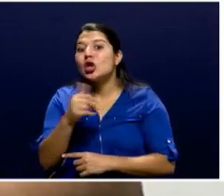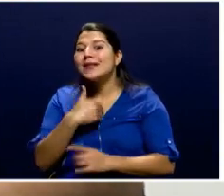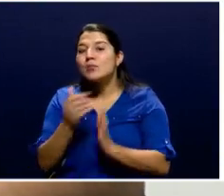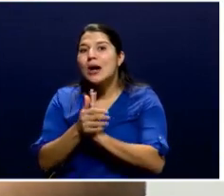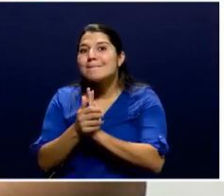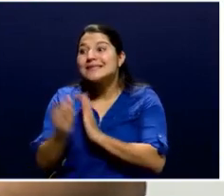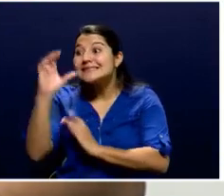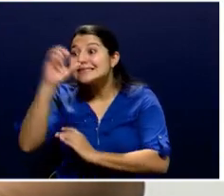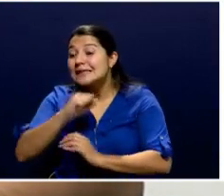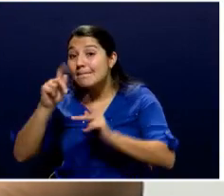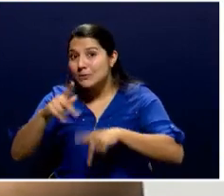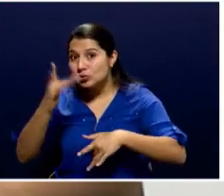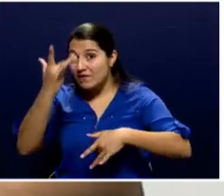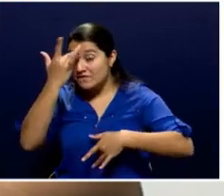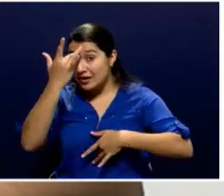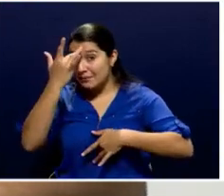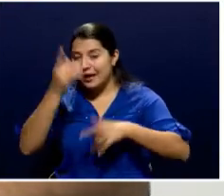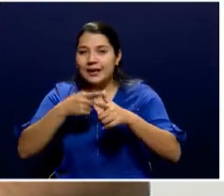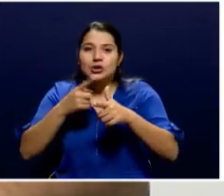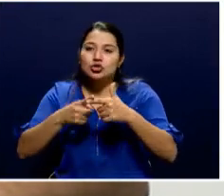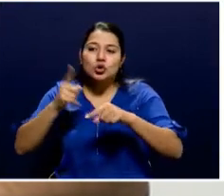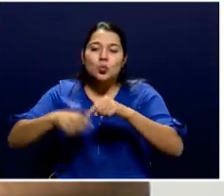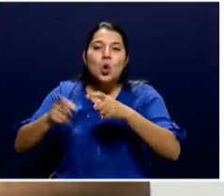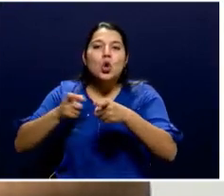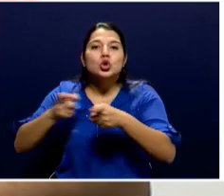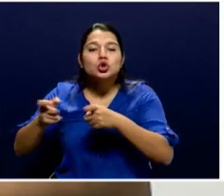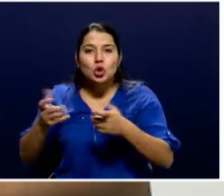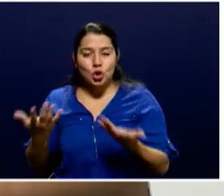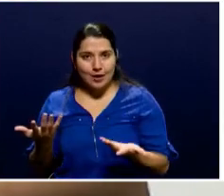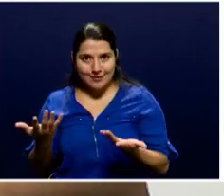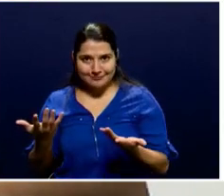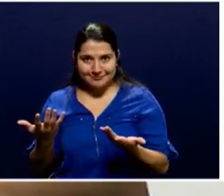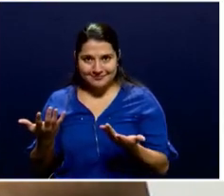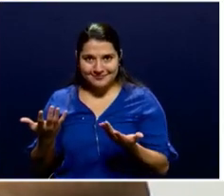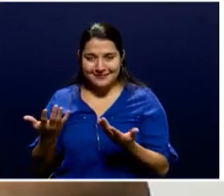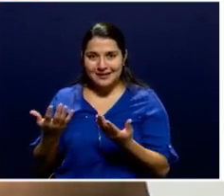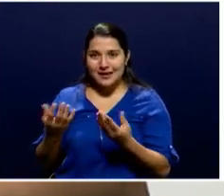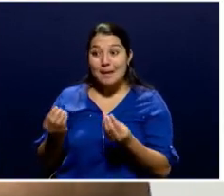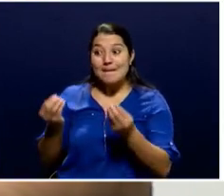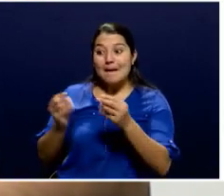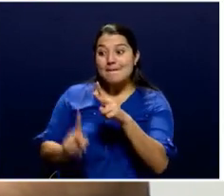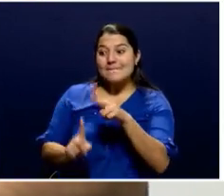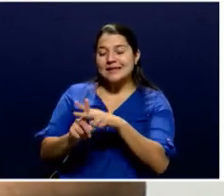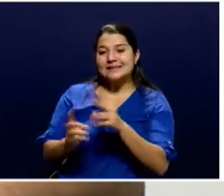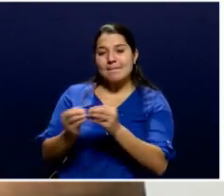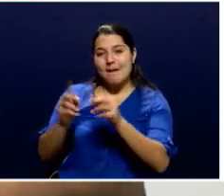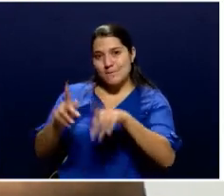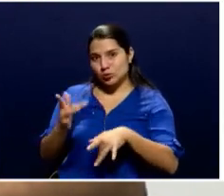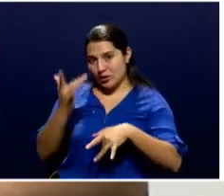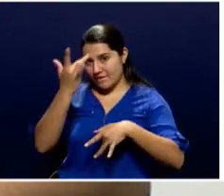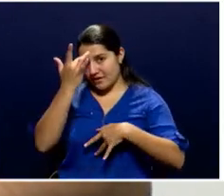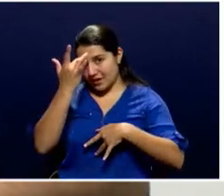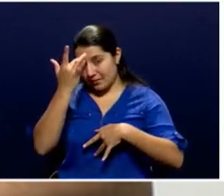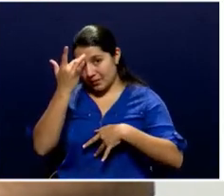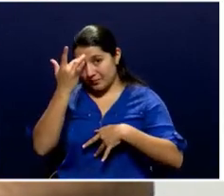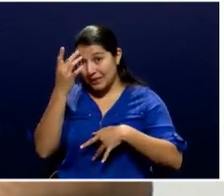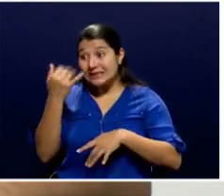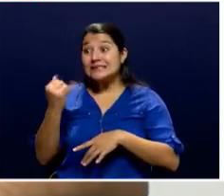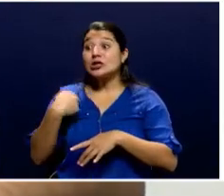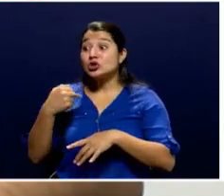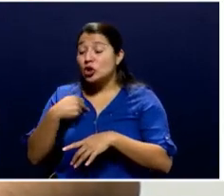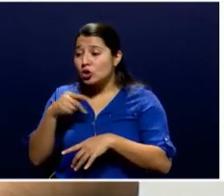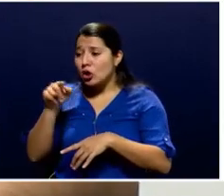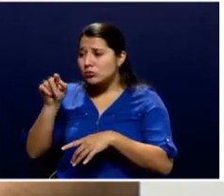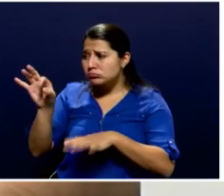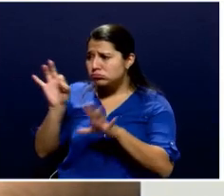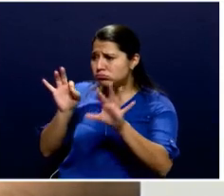cuarentena va a ser solo para el infectado. Si la cantidad de casos empieza a retomar nuevamente fuego, entonces supongo